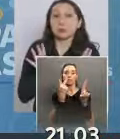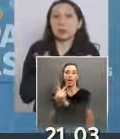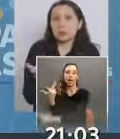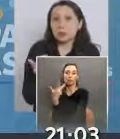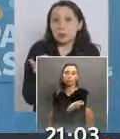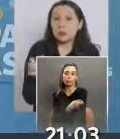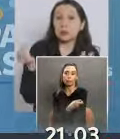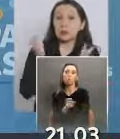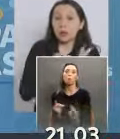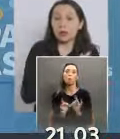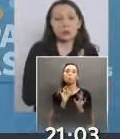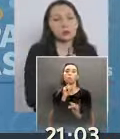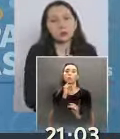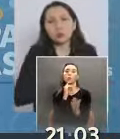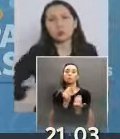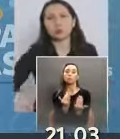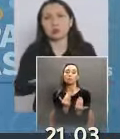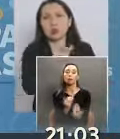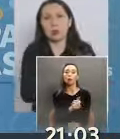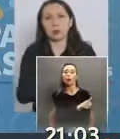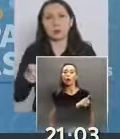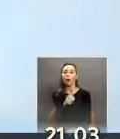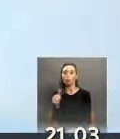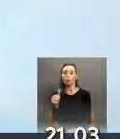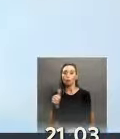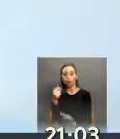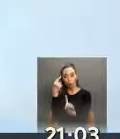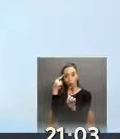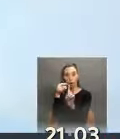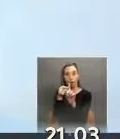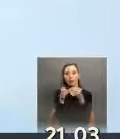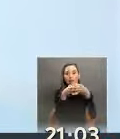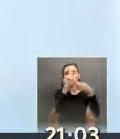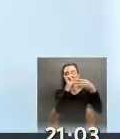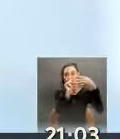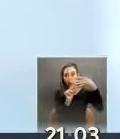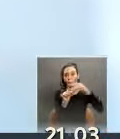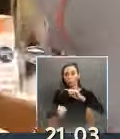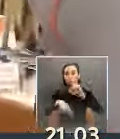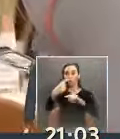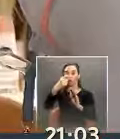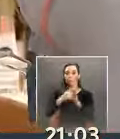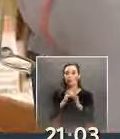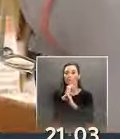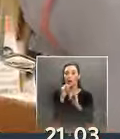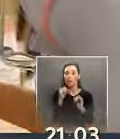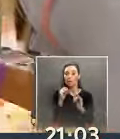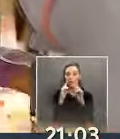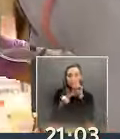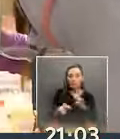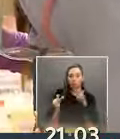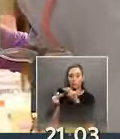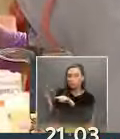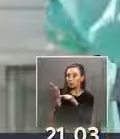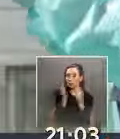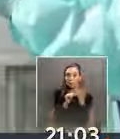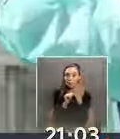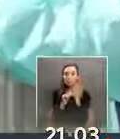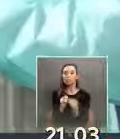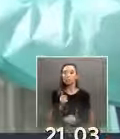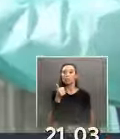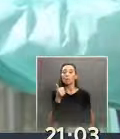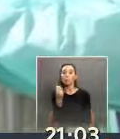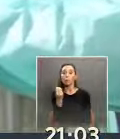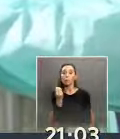fuera necesaria, a toda la población objetivo. El próximo mes se darían a conocer nuevos estudios con respecto a la efectividad de